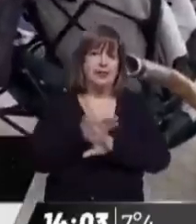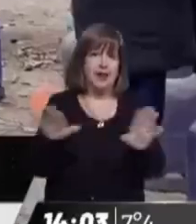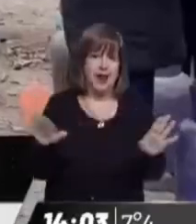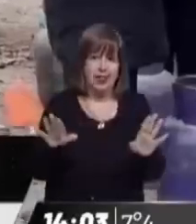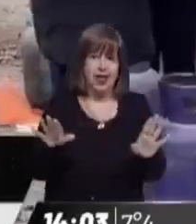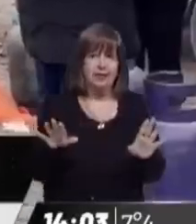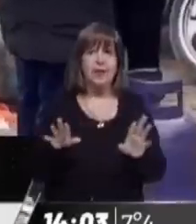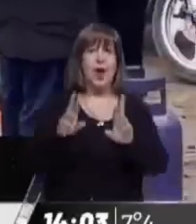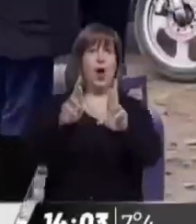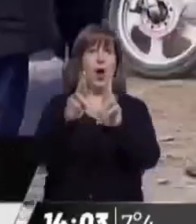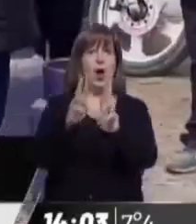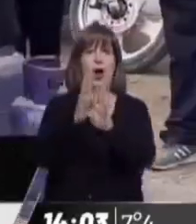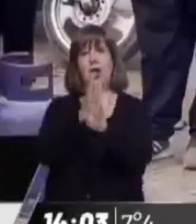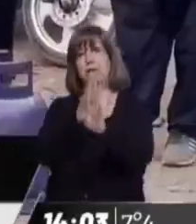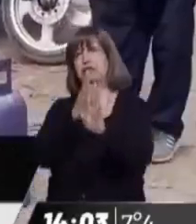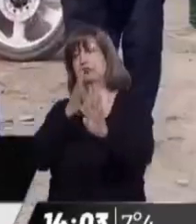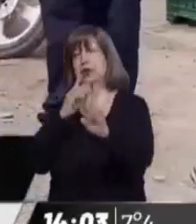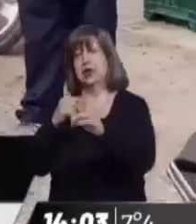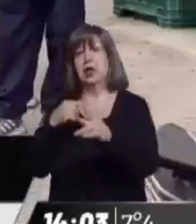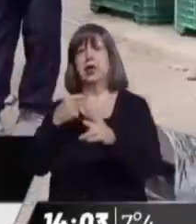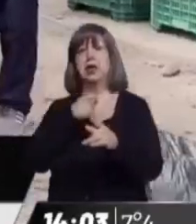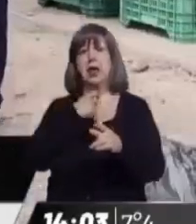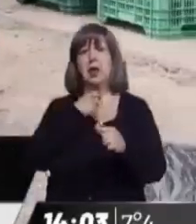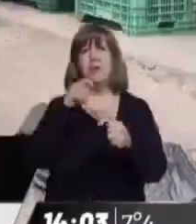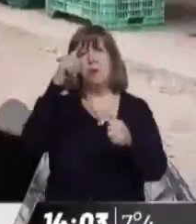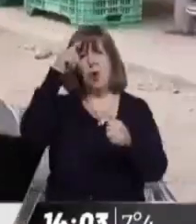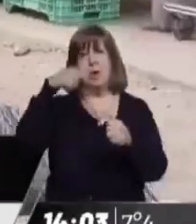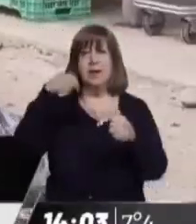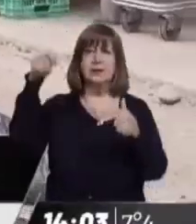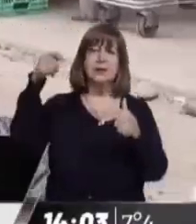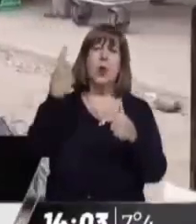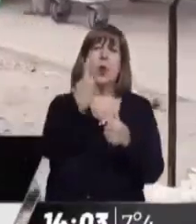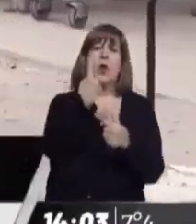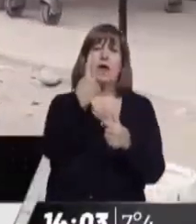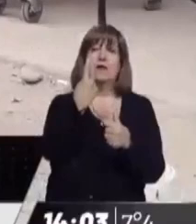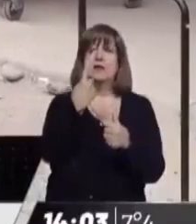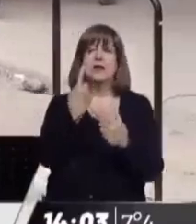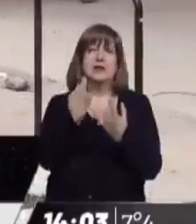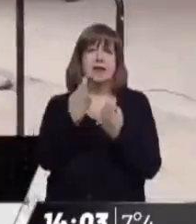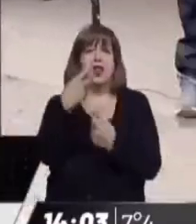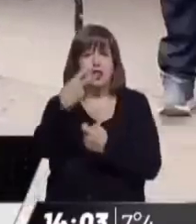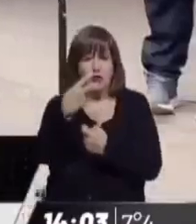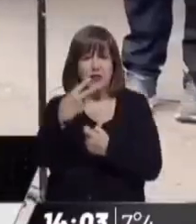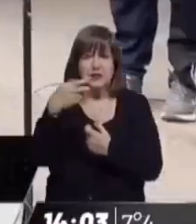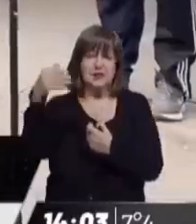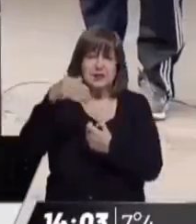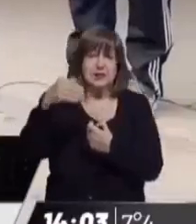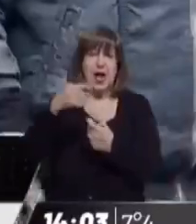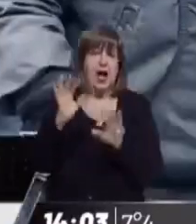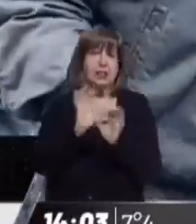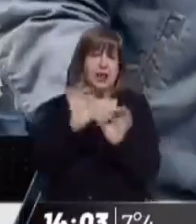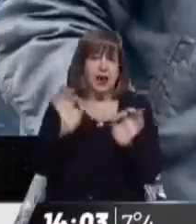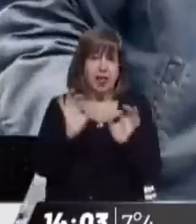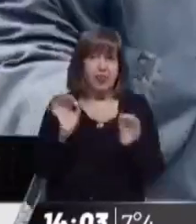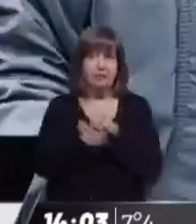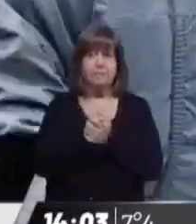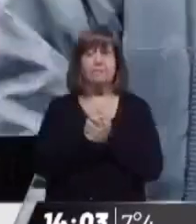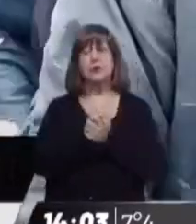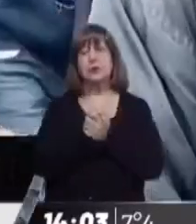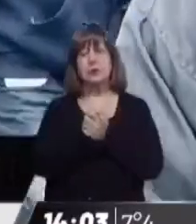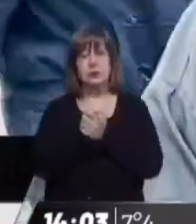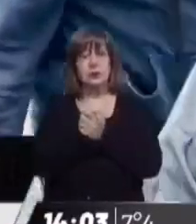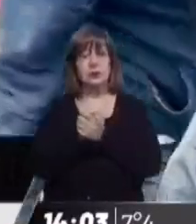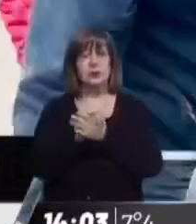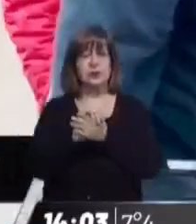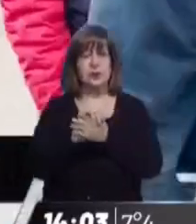que esperemos que ahora que vengan todos los meses. Y no hay plata, señorita, no hay plata y no alcanza para nada. Menos mal